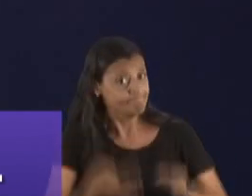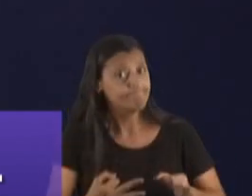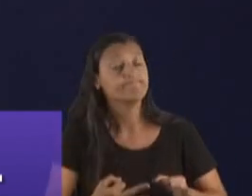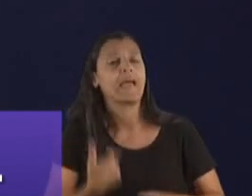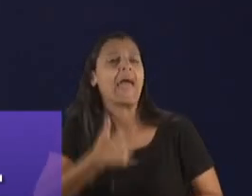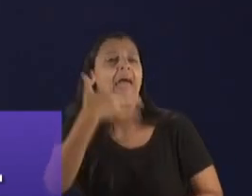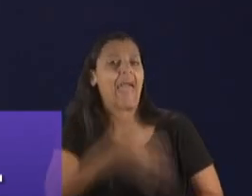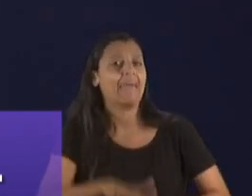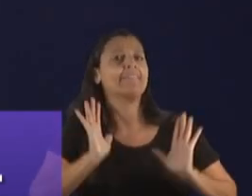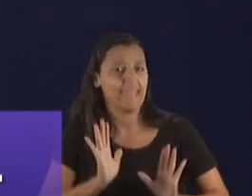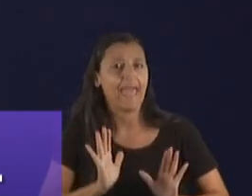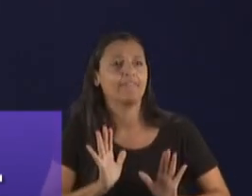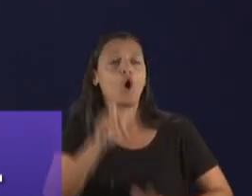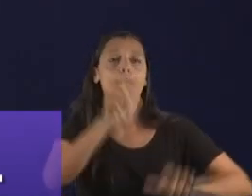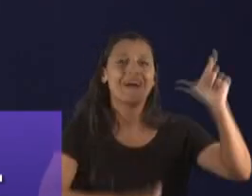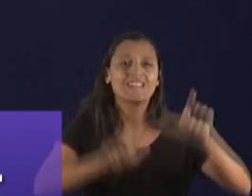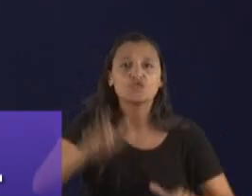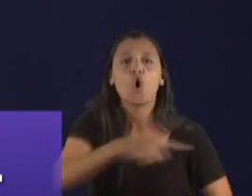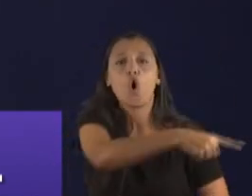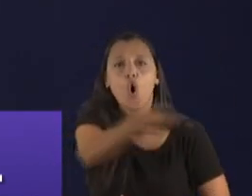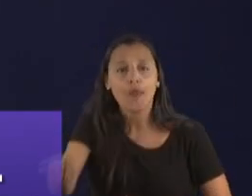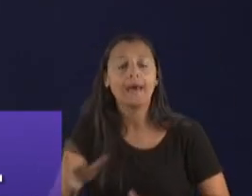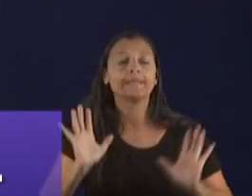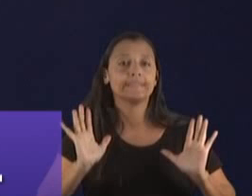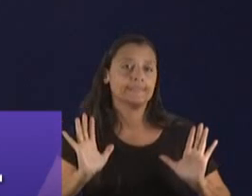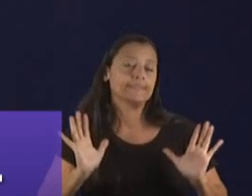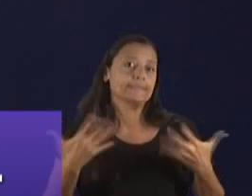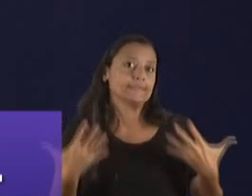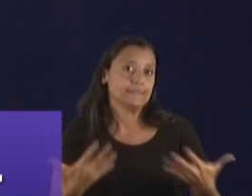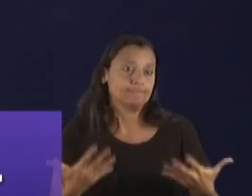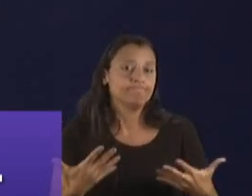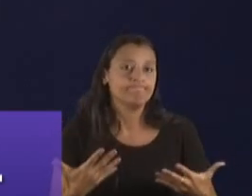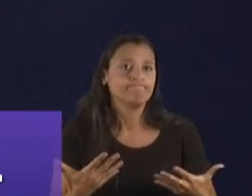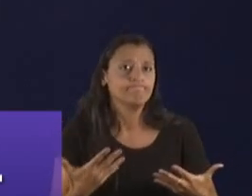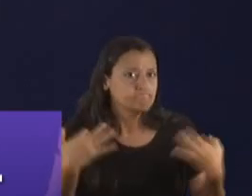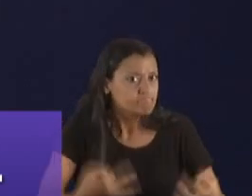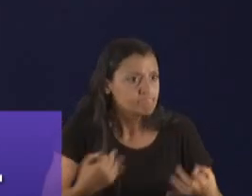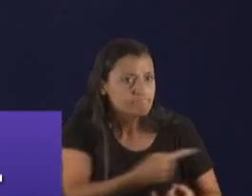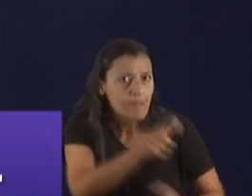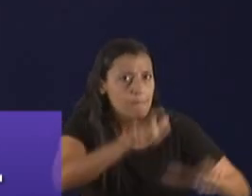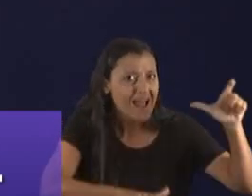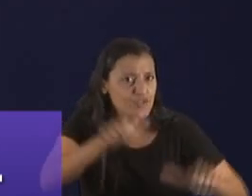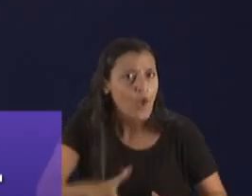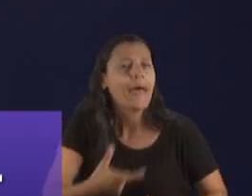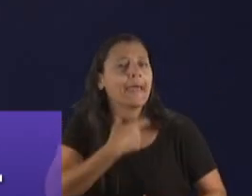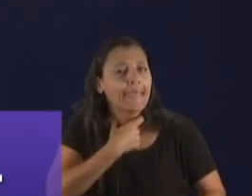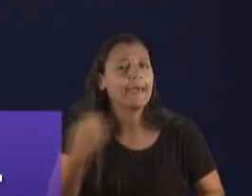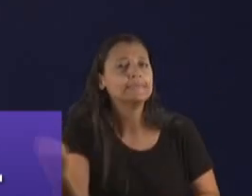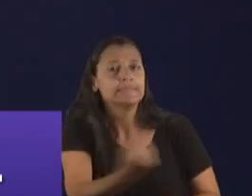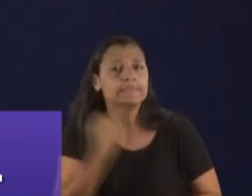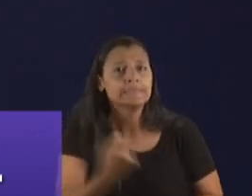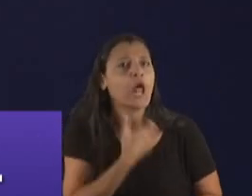gente, en su deseo por supuesto, en su deseo legítimo, y está muy bien que así sea, de no perder